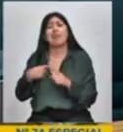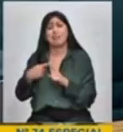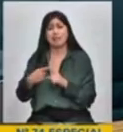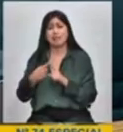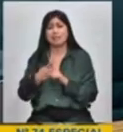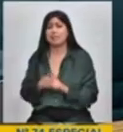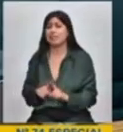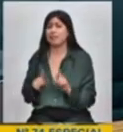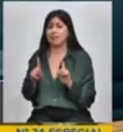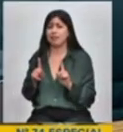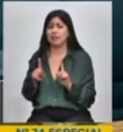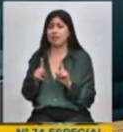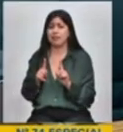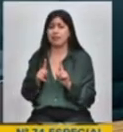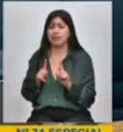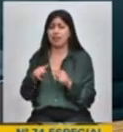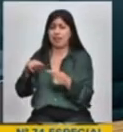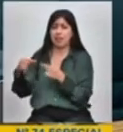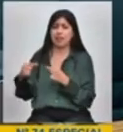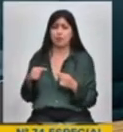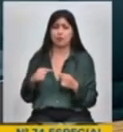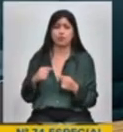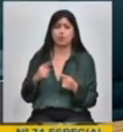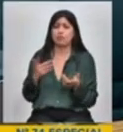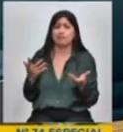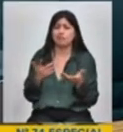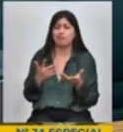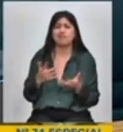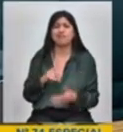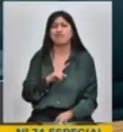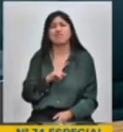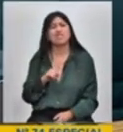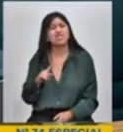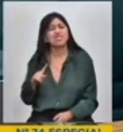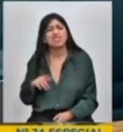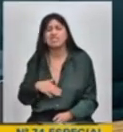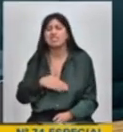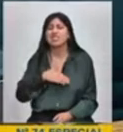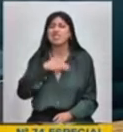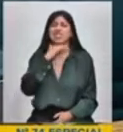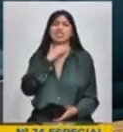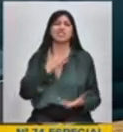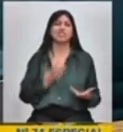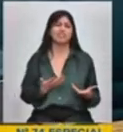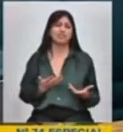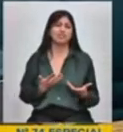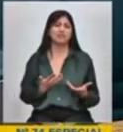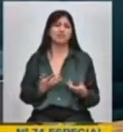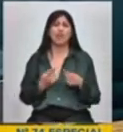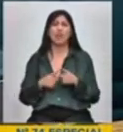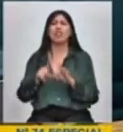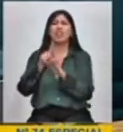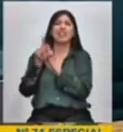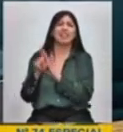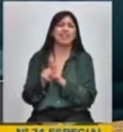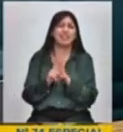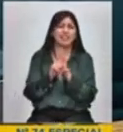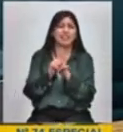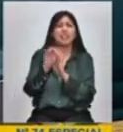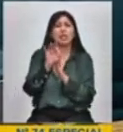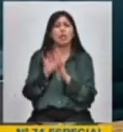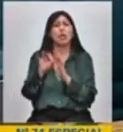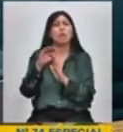distintas que tienen que ver con la inconformidad, la insatisfacción de otras leyes